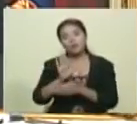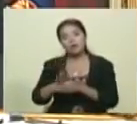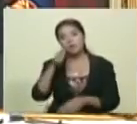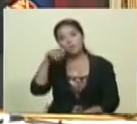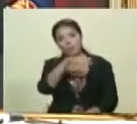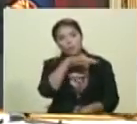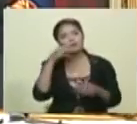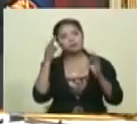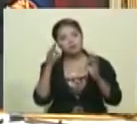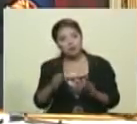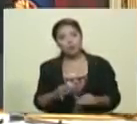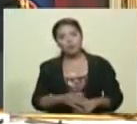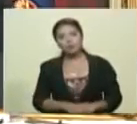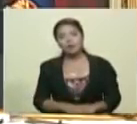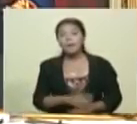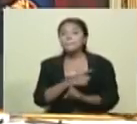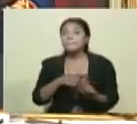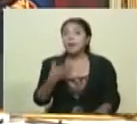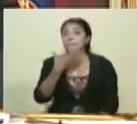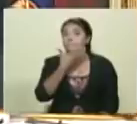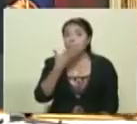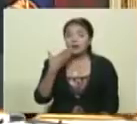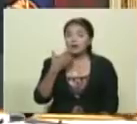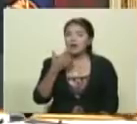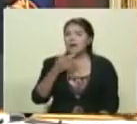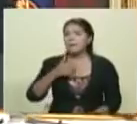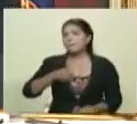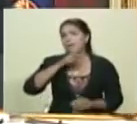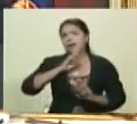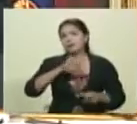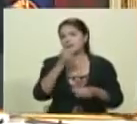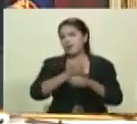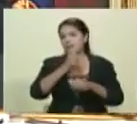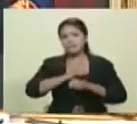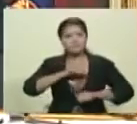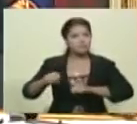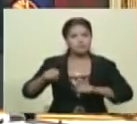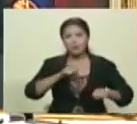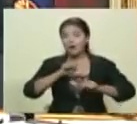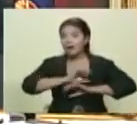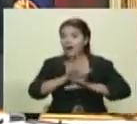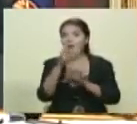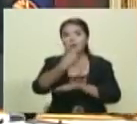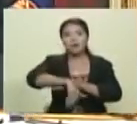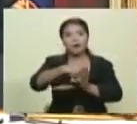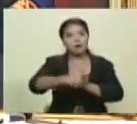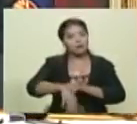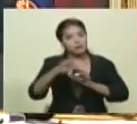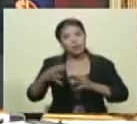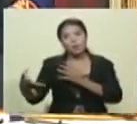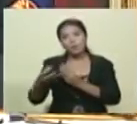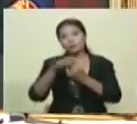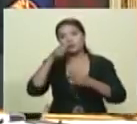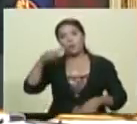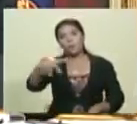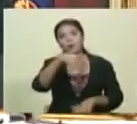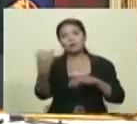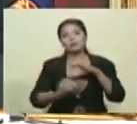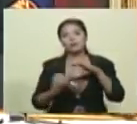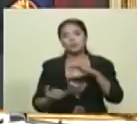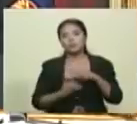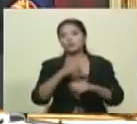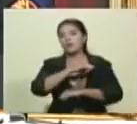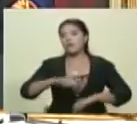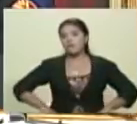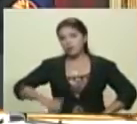la seguridad. Pero yo prefiero más acción en los próximos días, acción concreta en las calles, junto al pueblo, las instituciones, la Fuerza